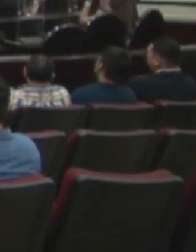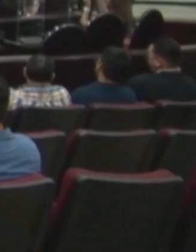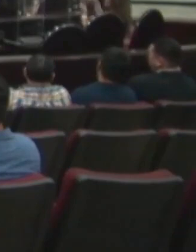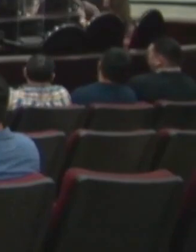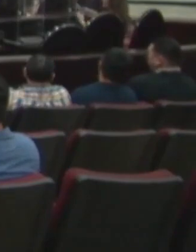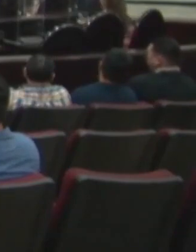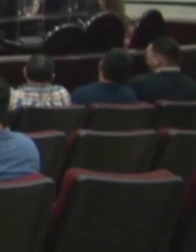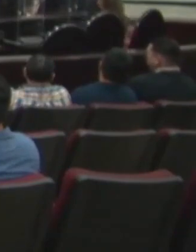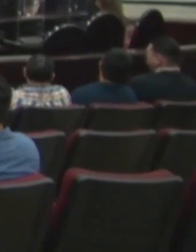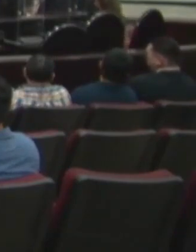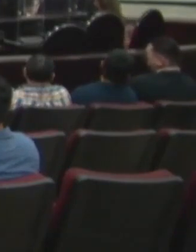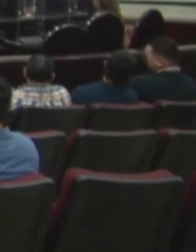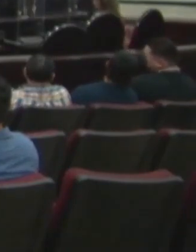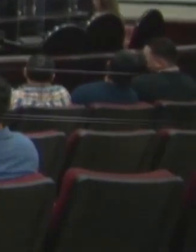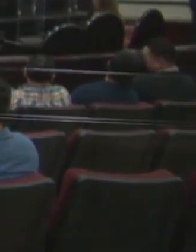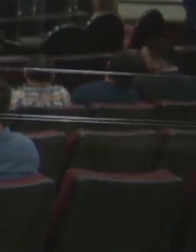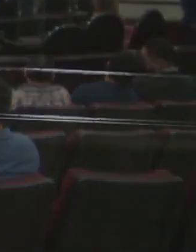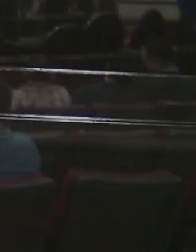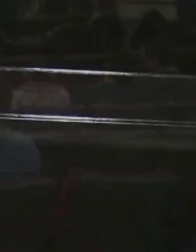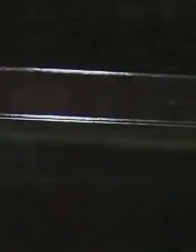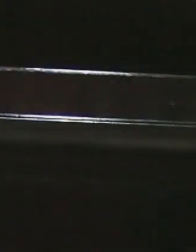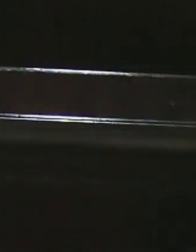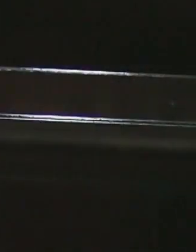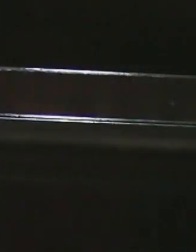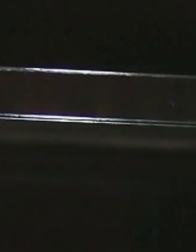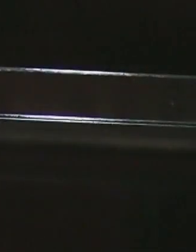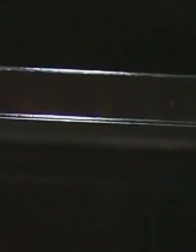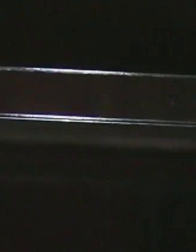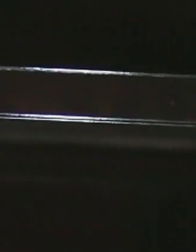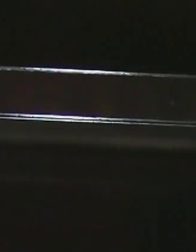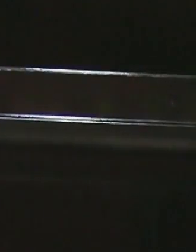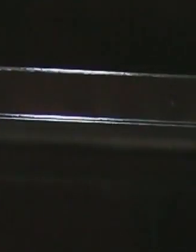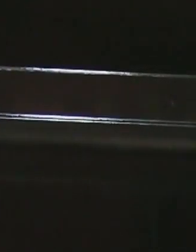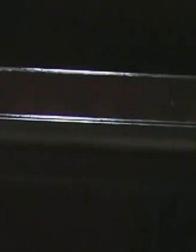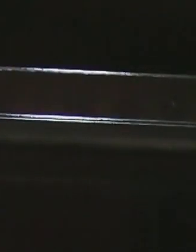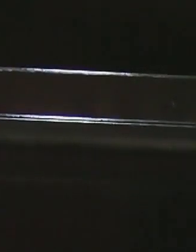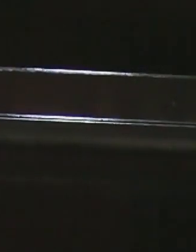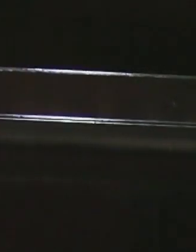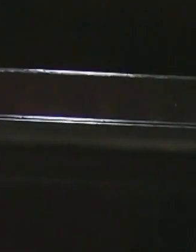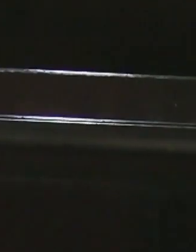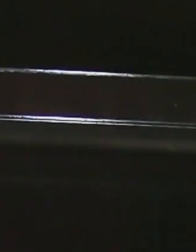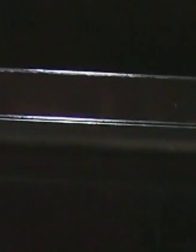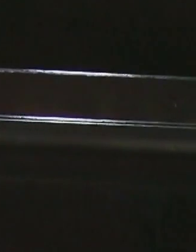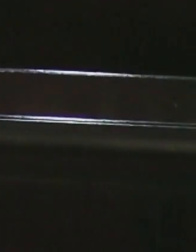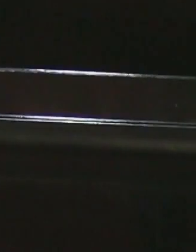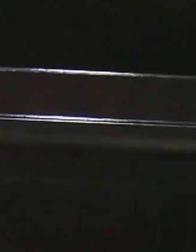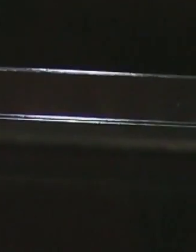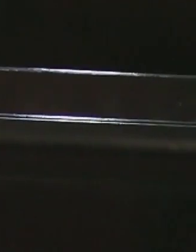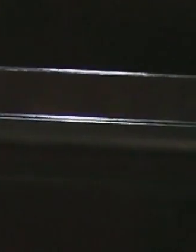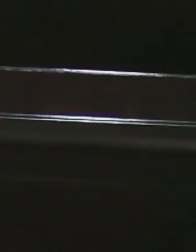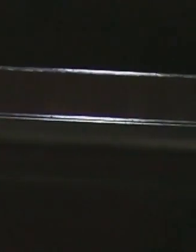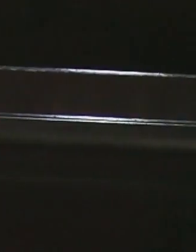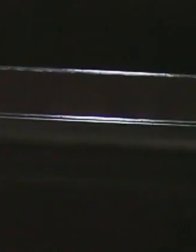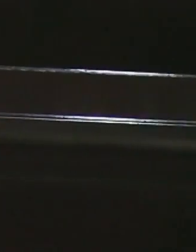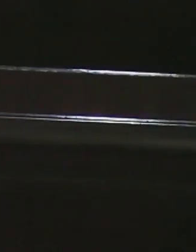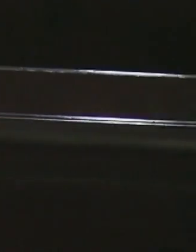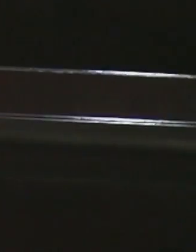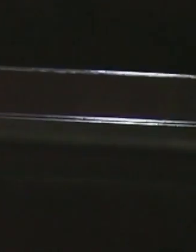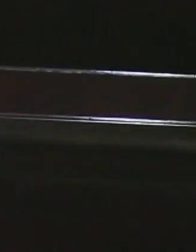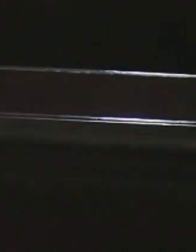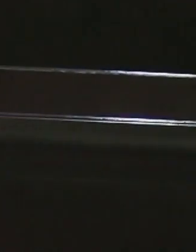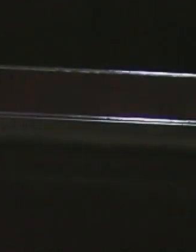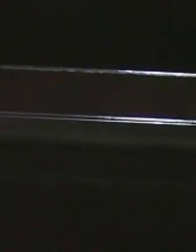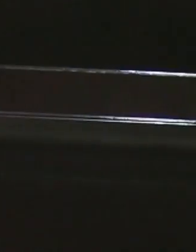Se han inscrito para asuntos generales los siguientes legisladores. Diputada María Roselia Jiménez Pérez, del Partido